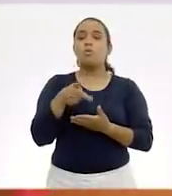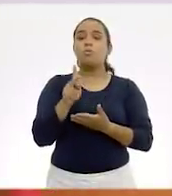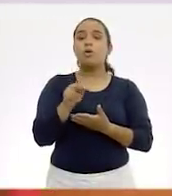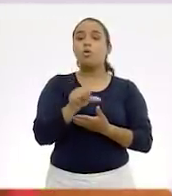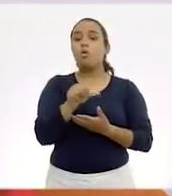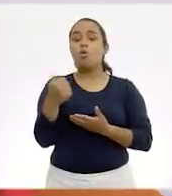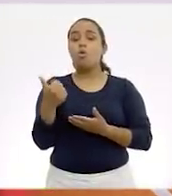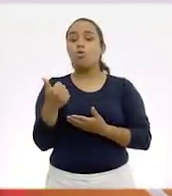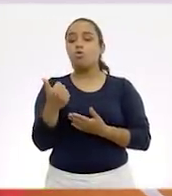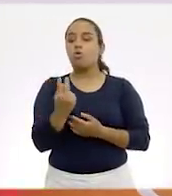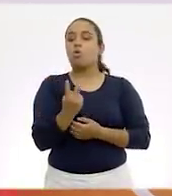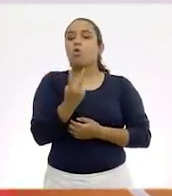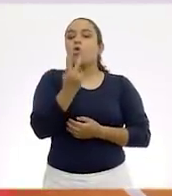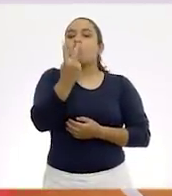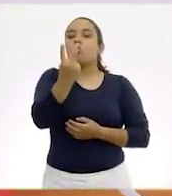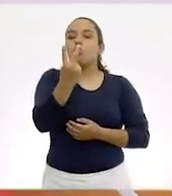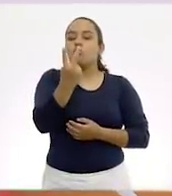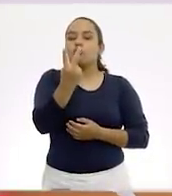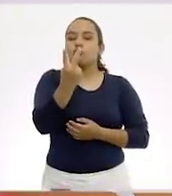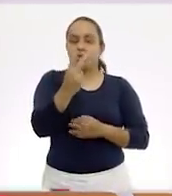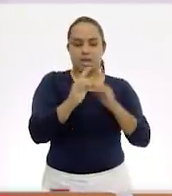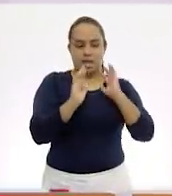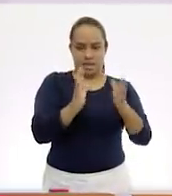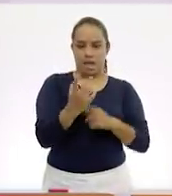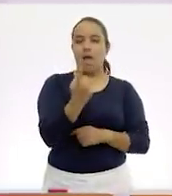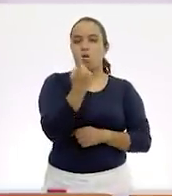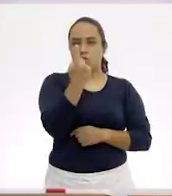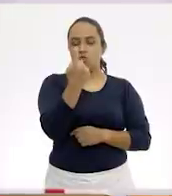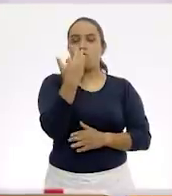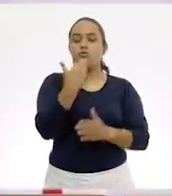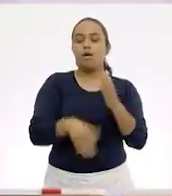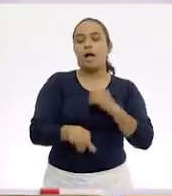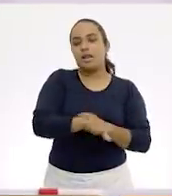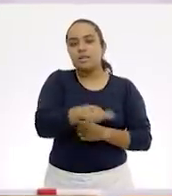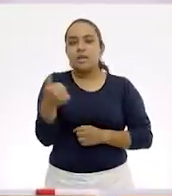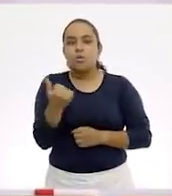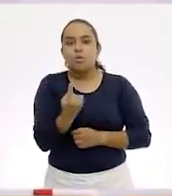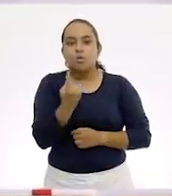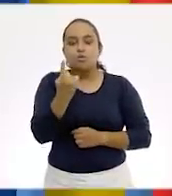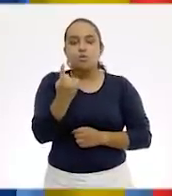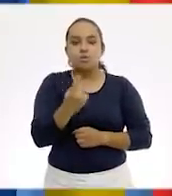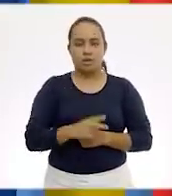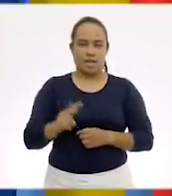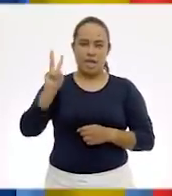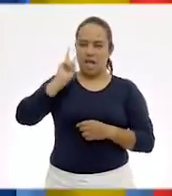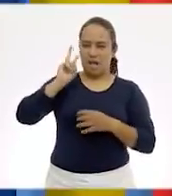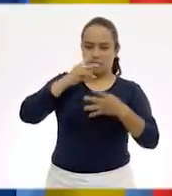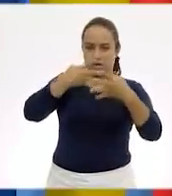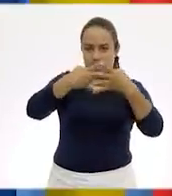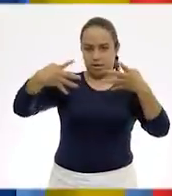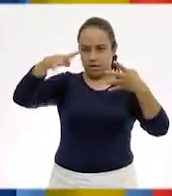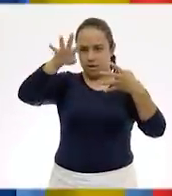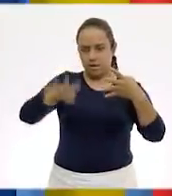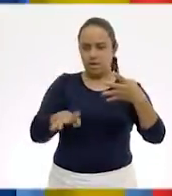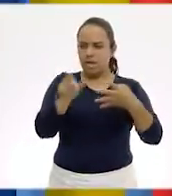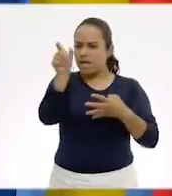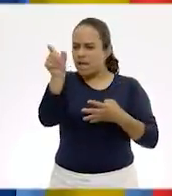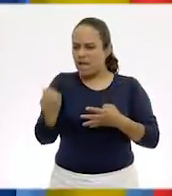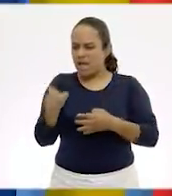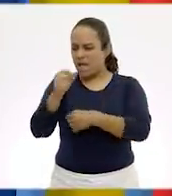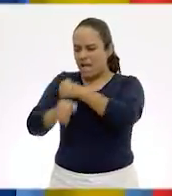el cuáles otro? son los dos. Ya tenemos uno. El otro, veamos de nuestra tabla en la columna de